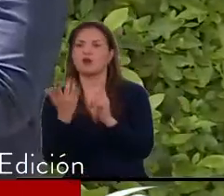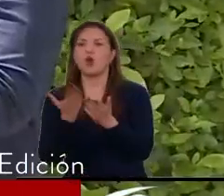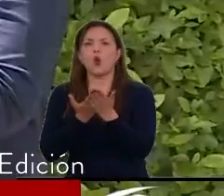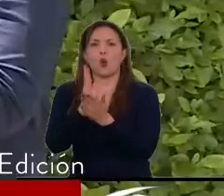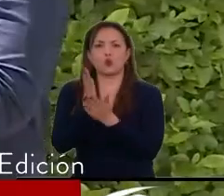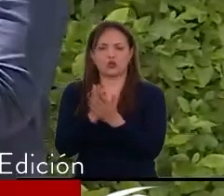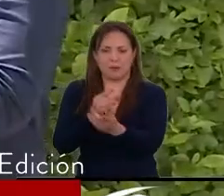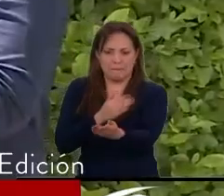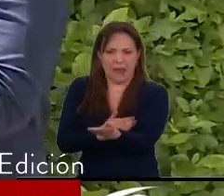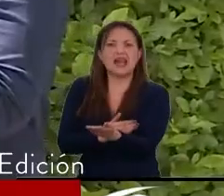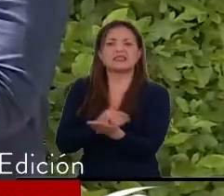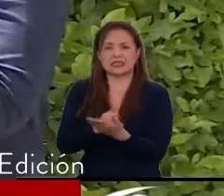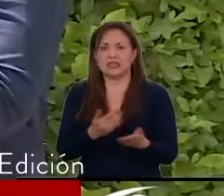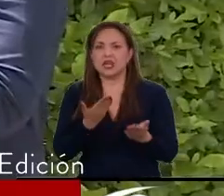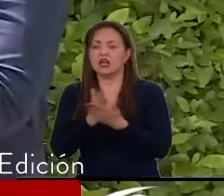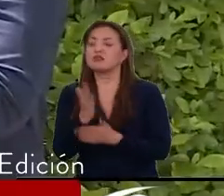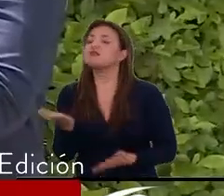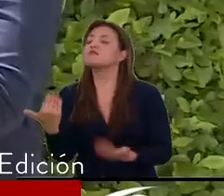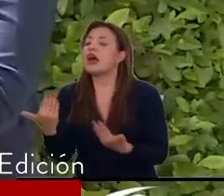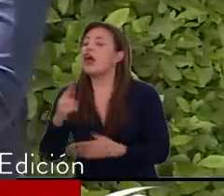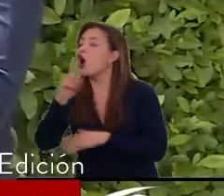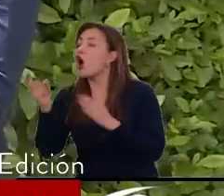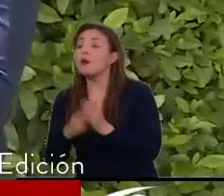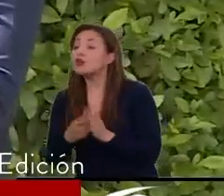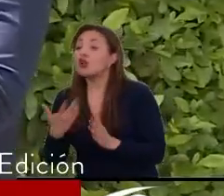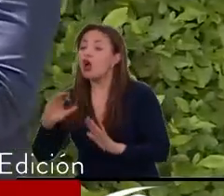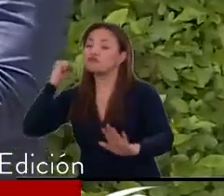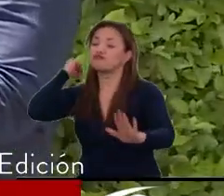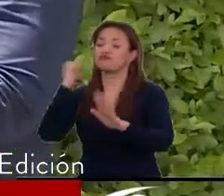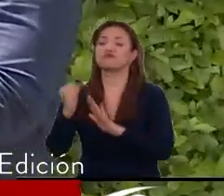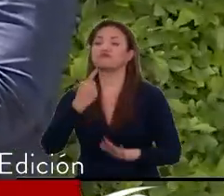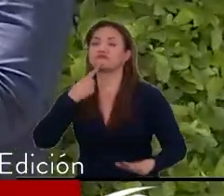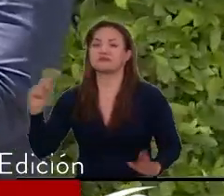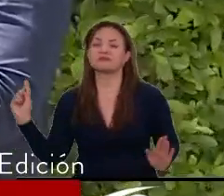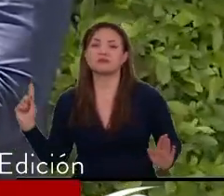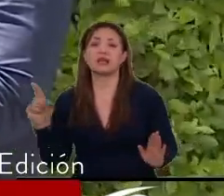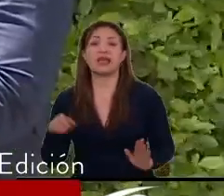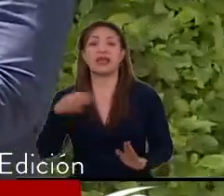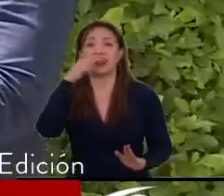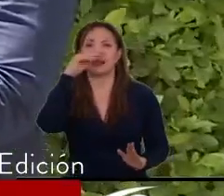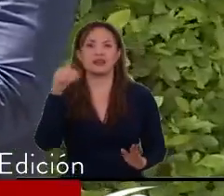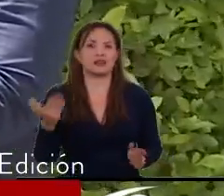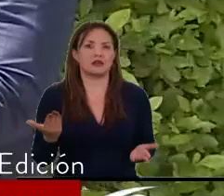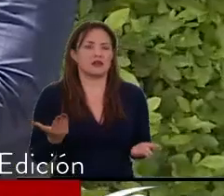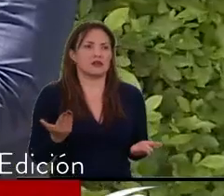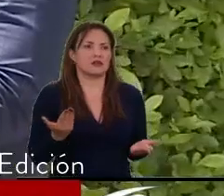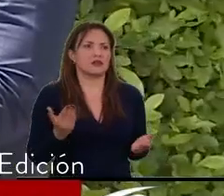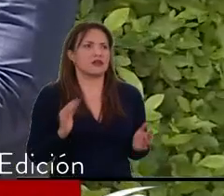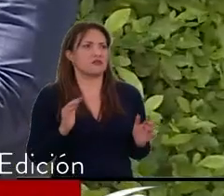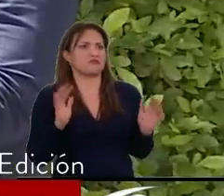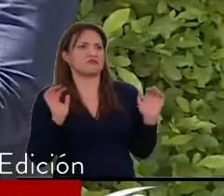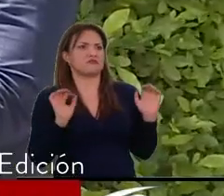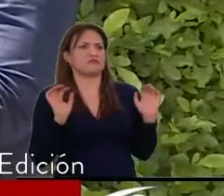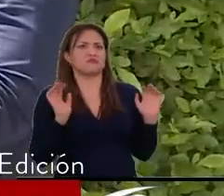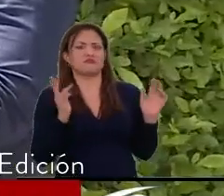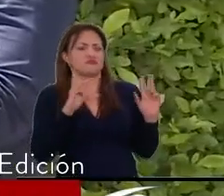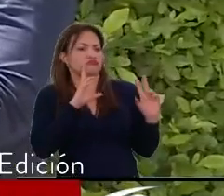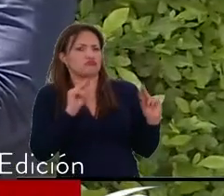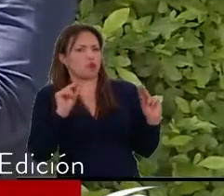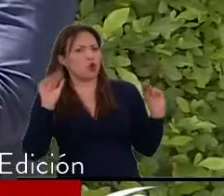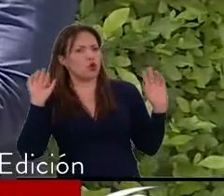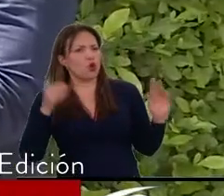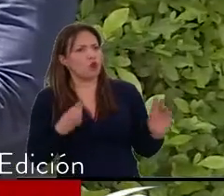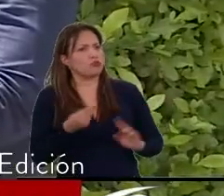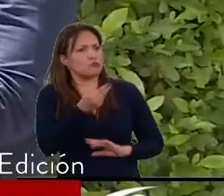le dijo que le entregara todo lo que ella tenía o si no la mataba. Pues la niña se redujo a que no, que ella no